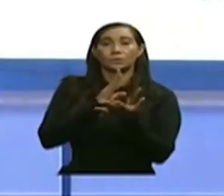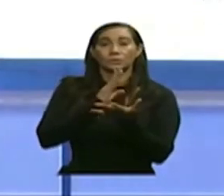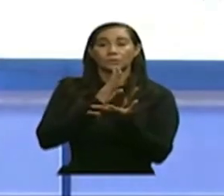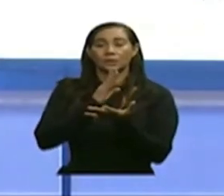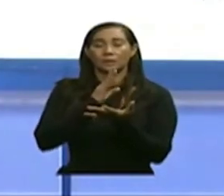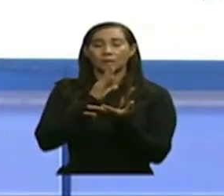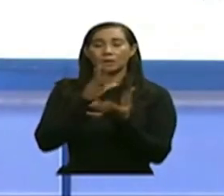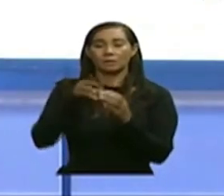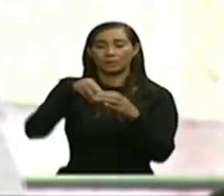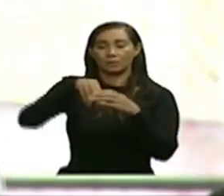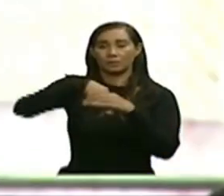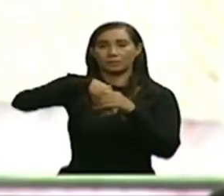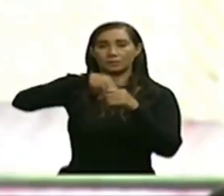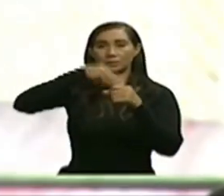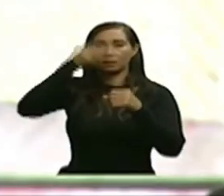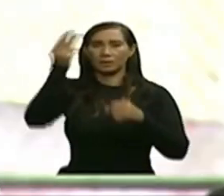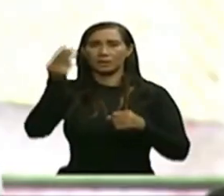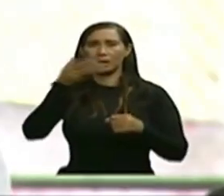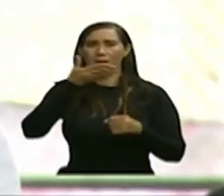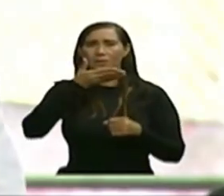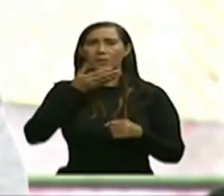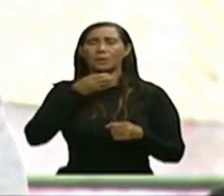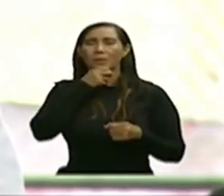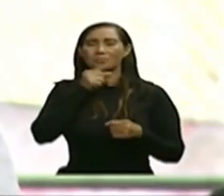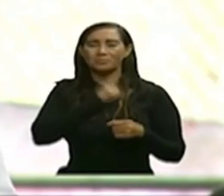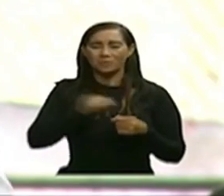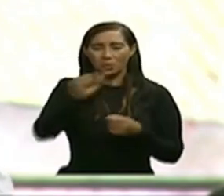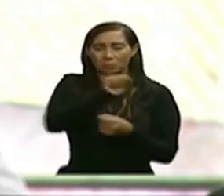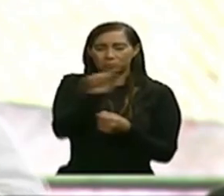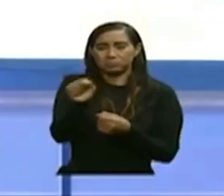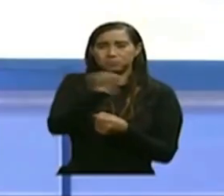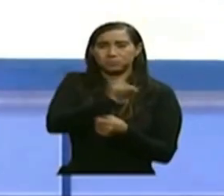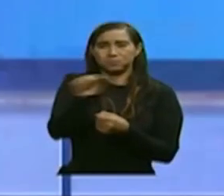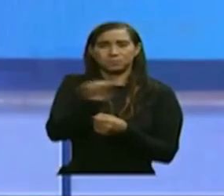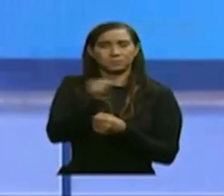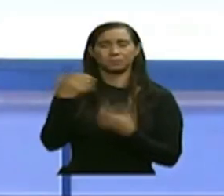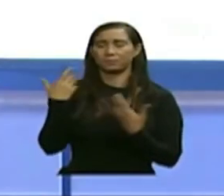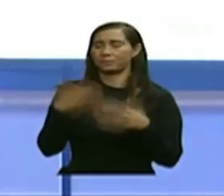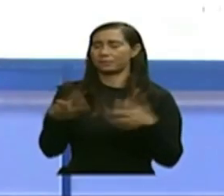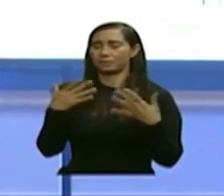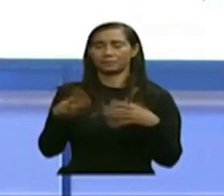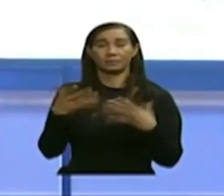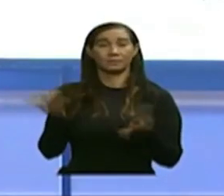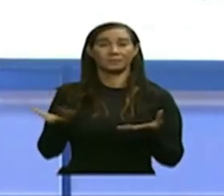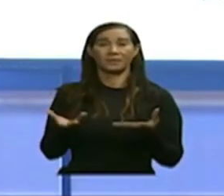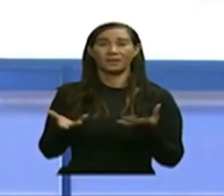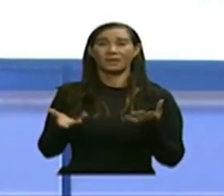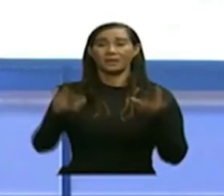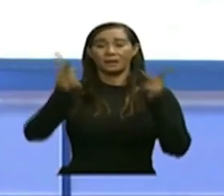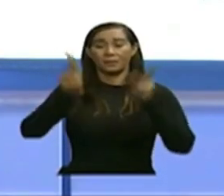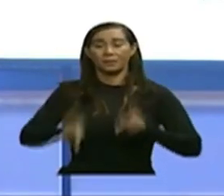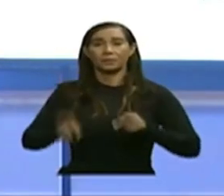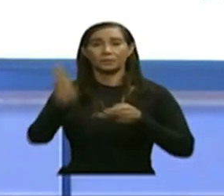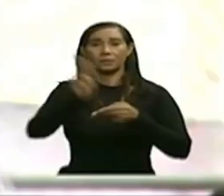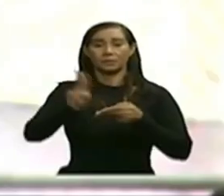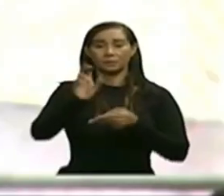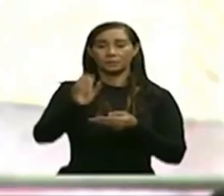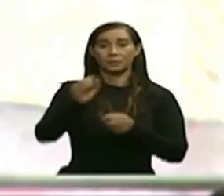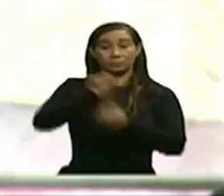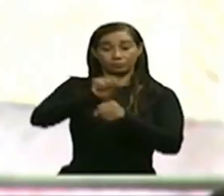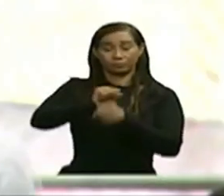sacar a esos viejos vehículos, que los que más sufren de esos vehículos son sus